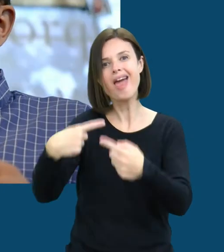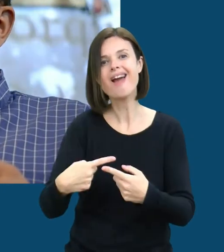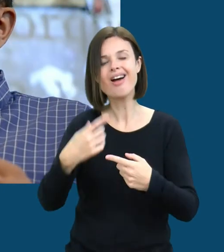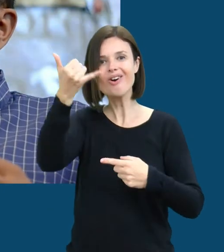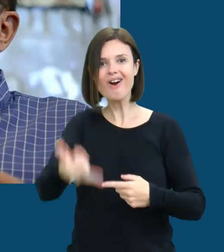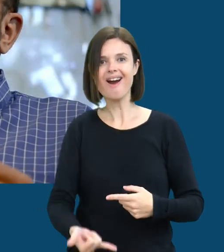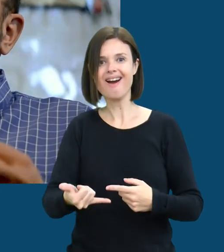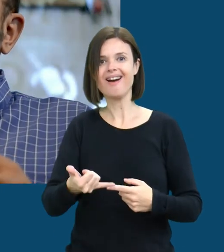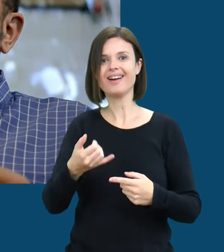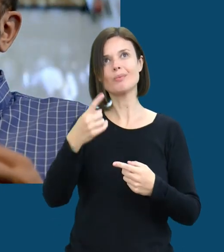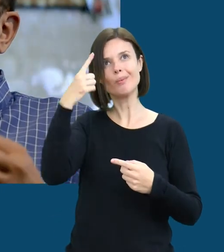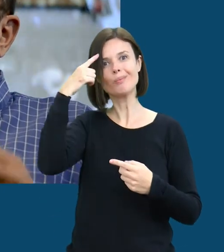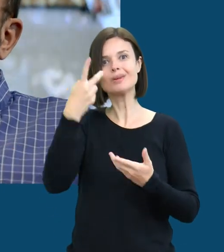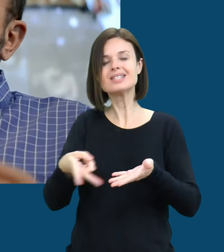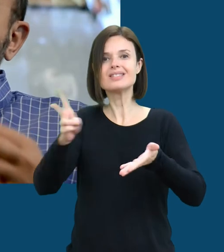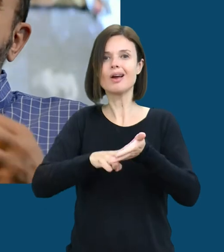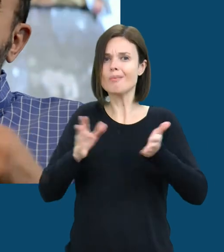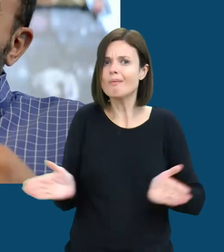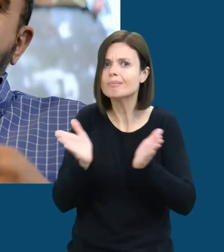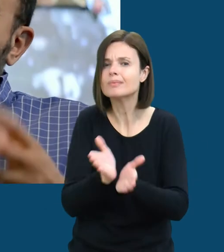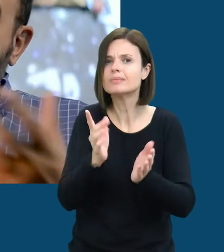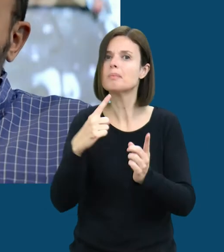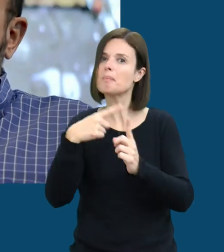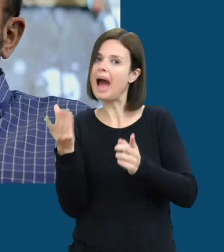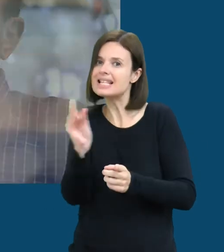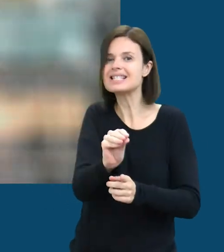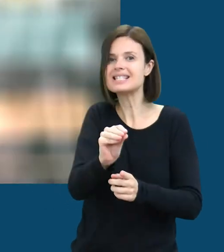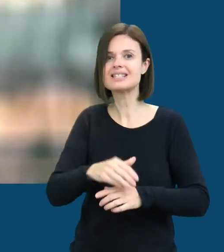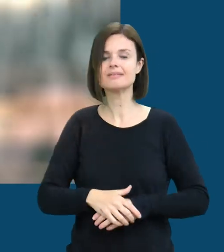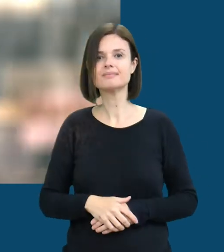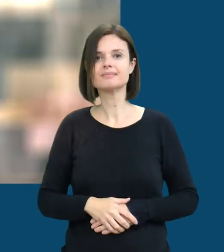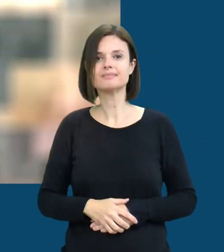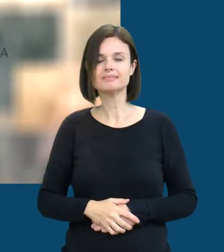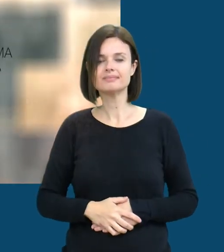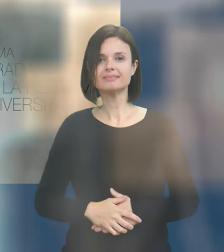legados que nos quedan de la reforma, ¿no? Como elementos que tenemos que revisar, potenciar y, por supuesto, sumar nuevos.